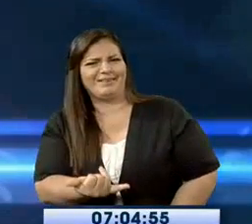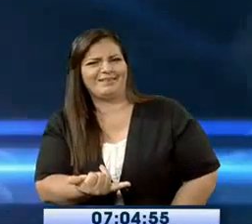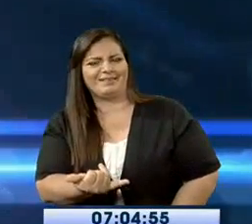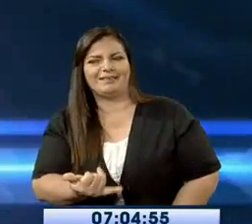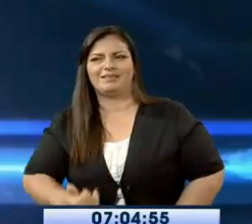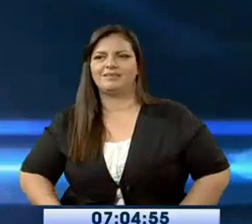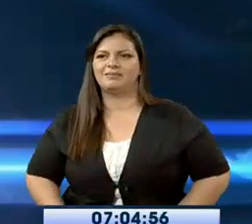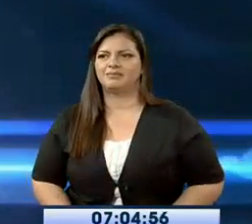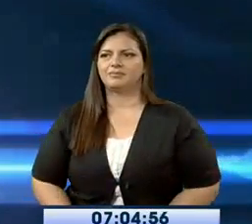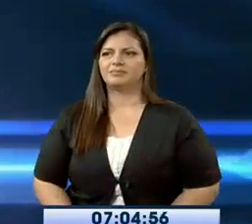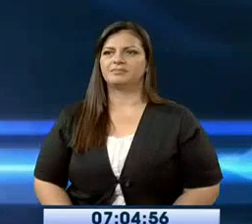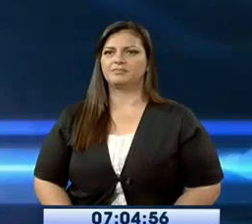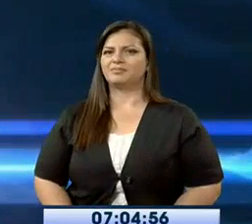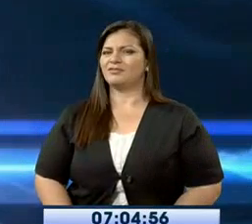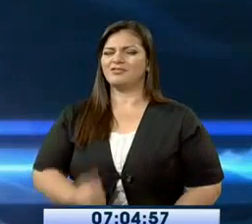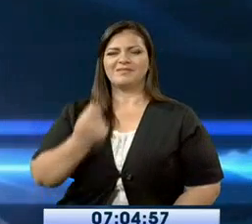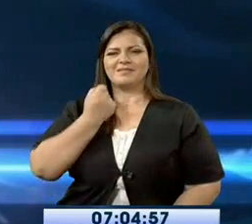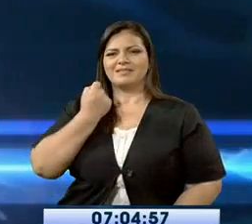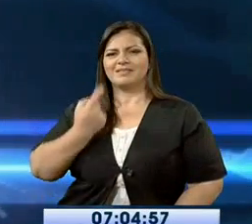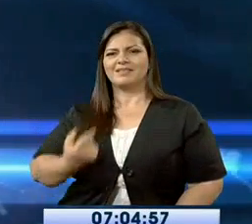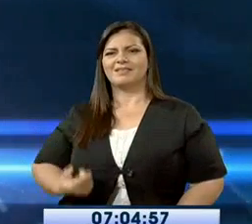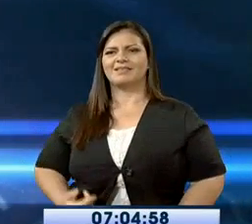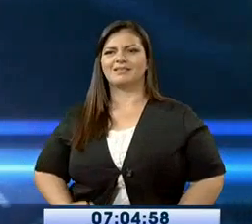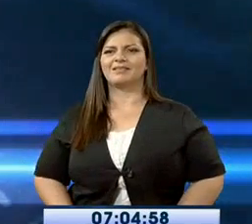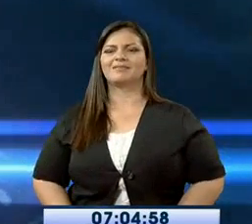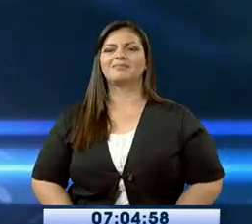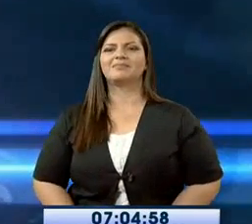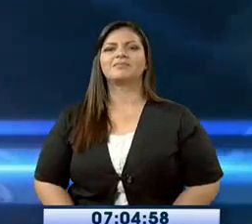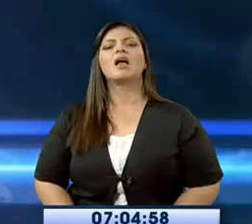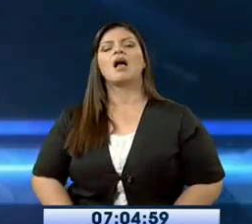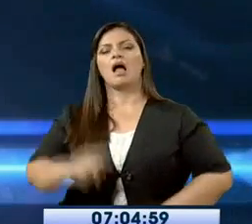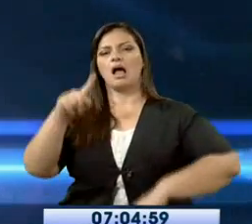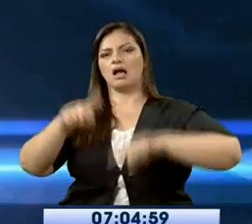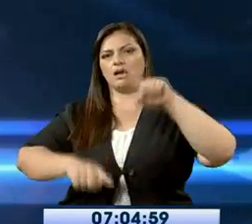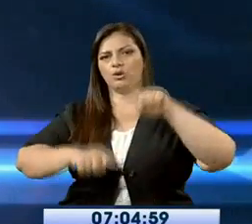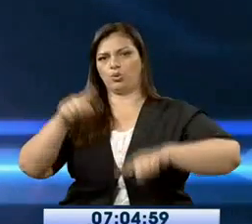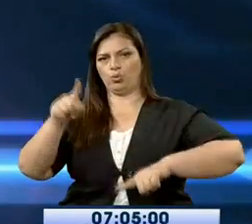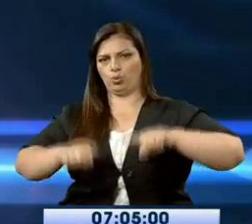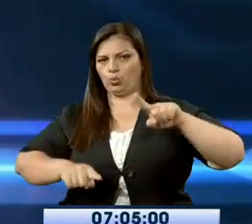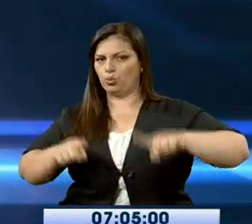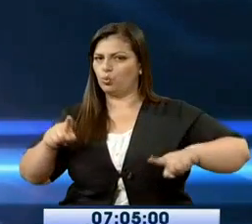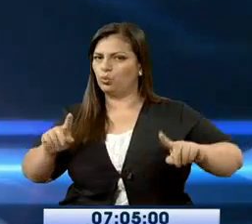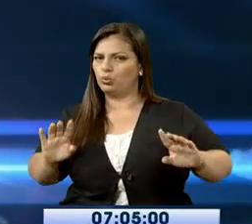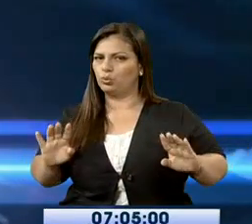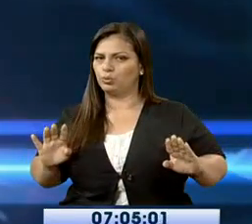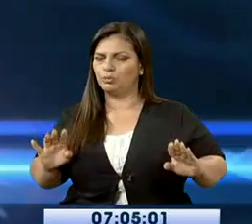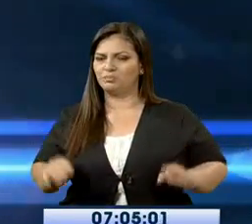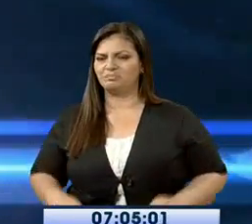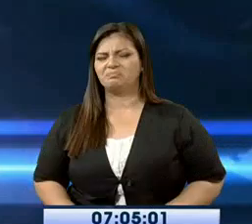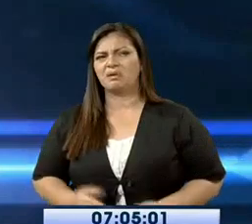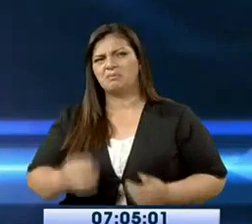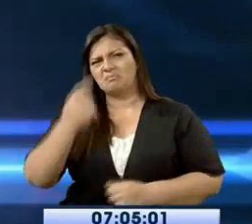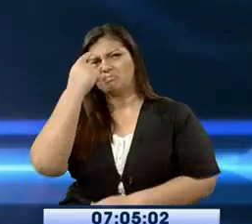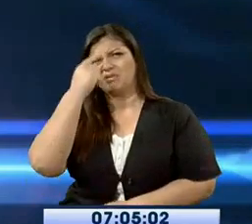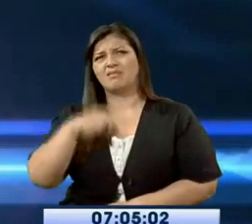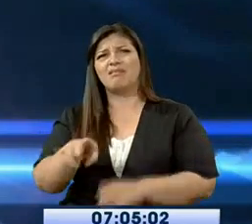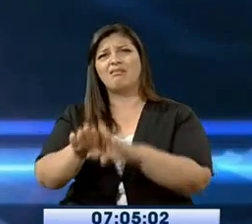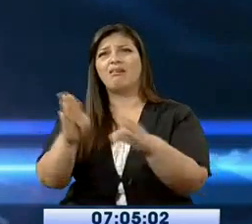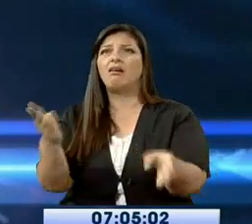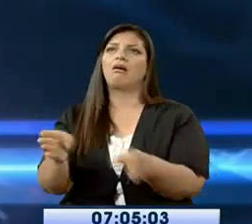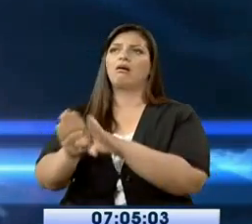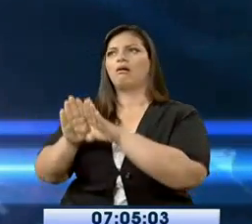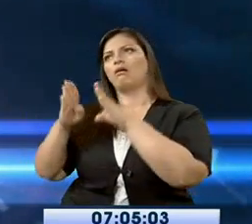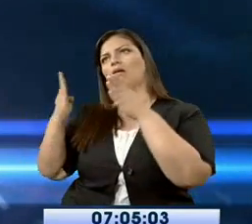que no... O sea, ¿qué es lógico? Algunos, porque no son todos, no, Mesa, no son algunos. Sí, son entendieron algunos que la puerta de atrás que les hacían abrir era